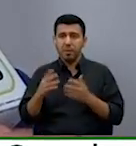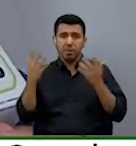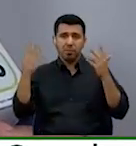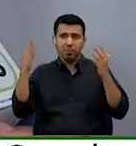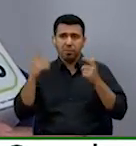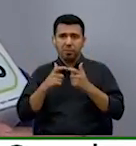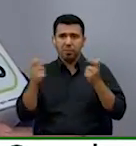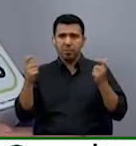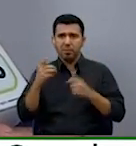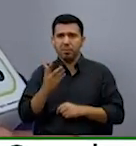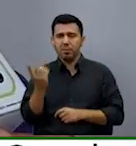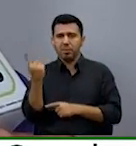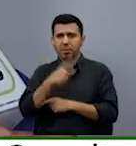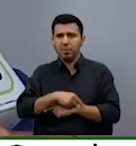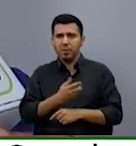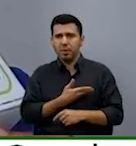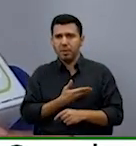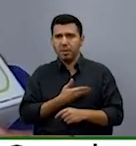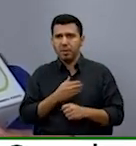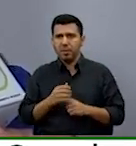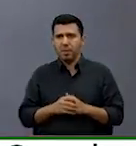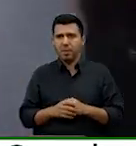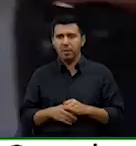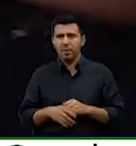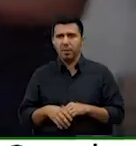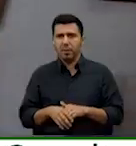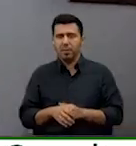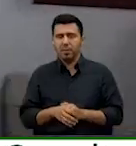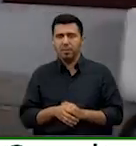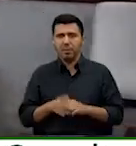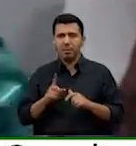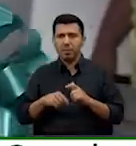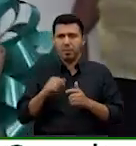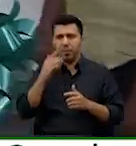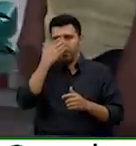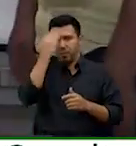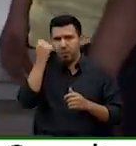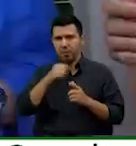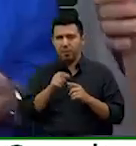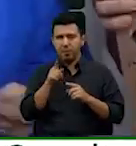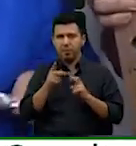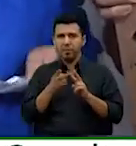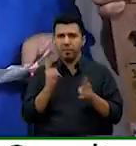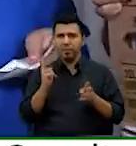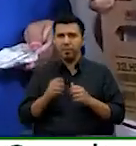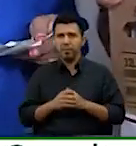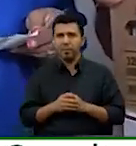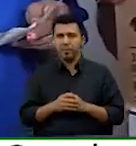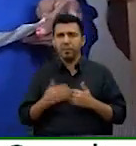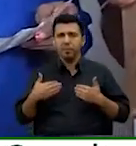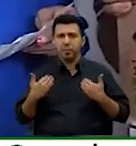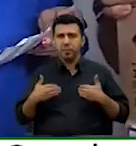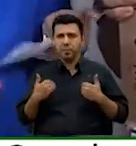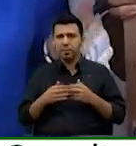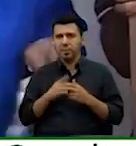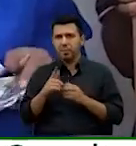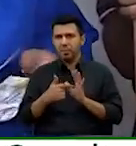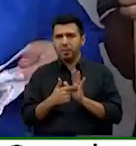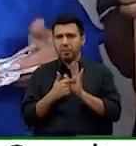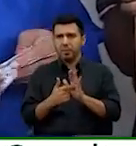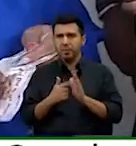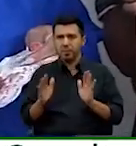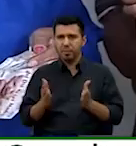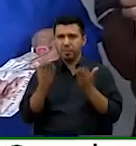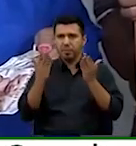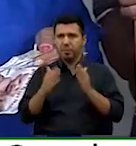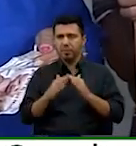del mes de la madre y no podíamos pasar desapercibido esa fecha. Para las participantes es motivo de alegría que se realicen eventos como este, donde se exalta la labor de